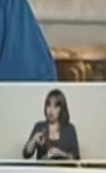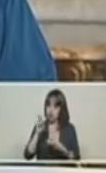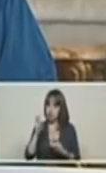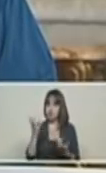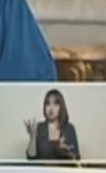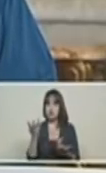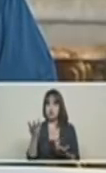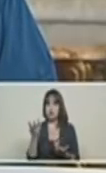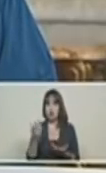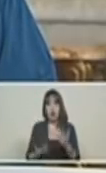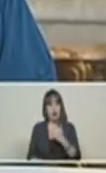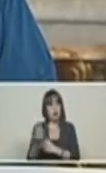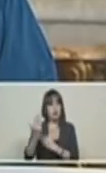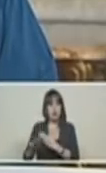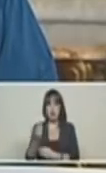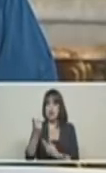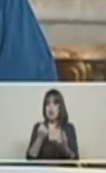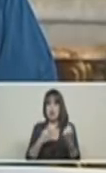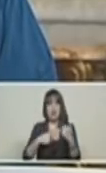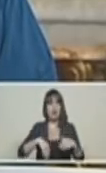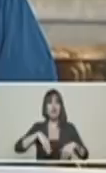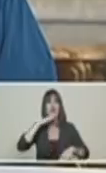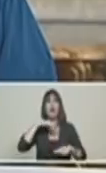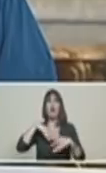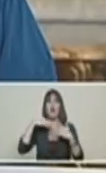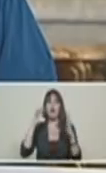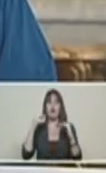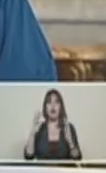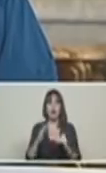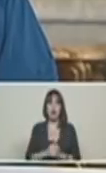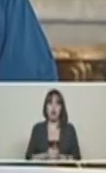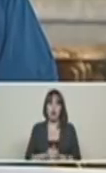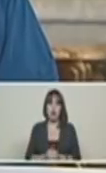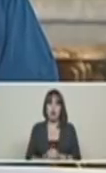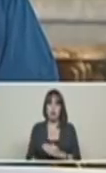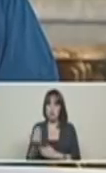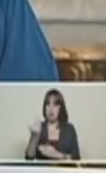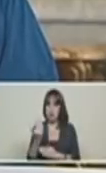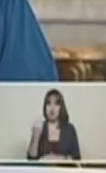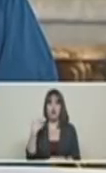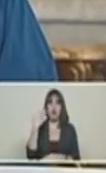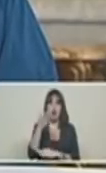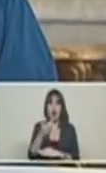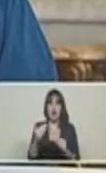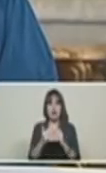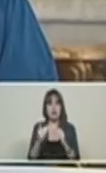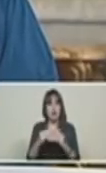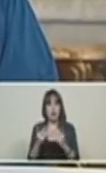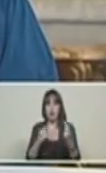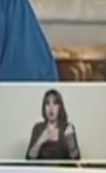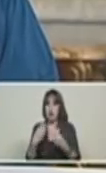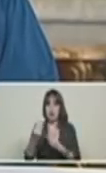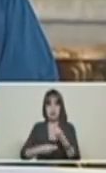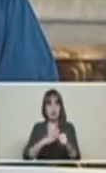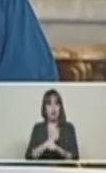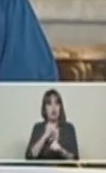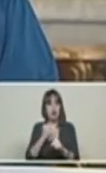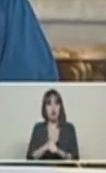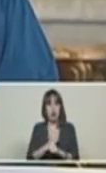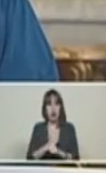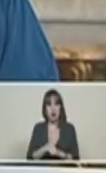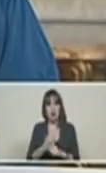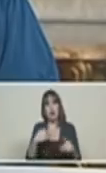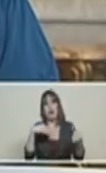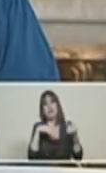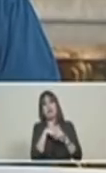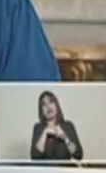Mandé a imprimir los billetes, los trajes impresos, me fui a la Casa de la Moneda, hicimos el trabajo y van a secuestrar